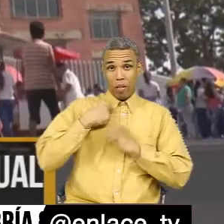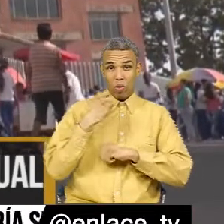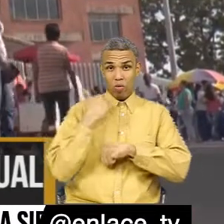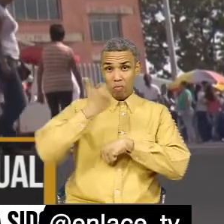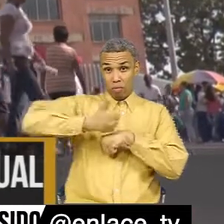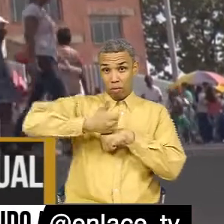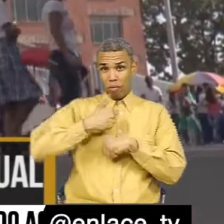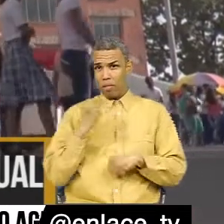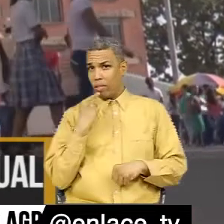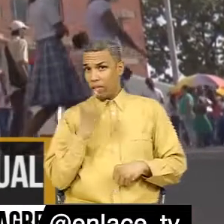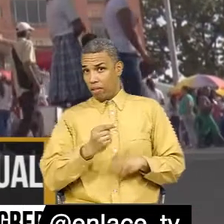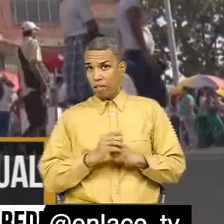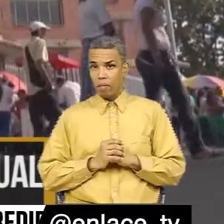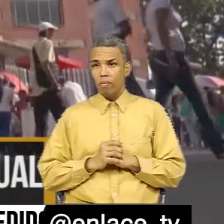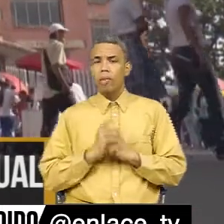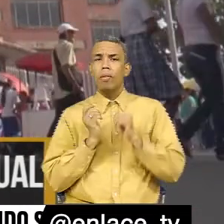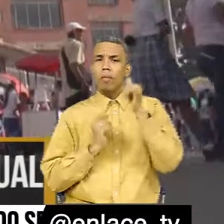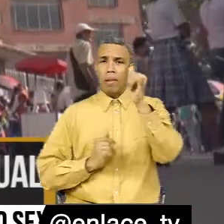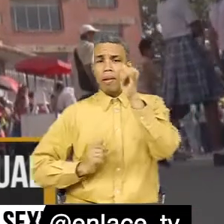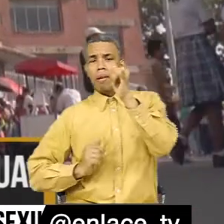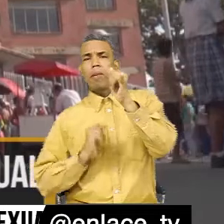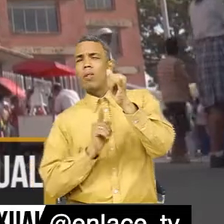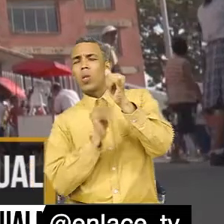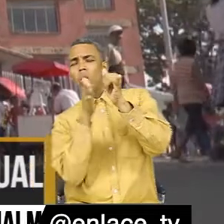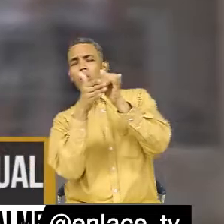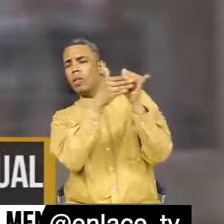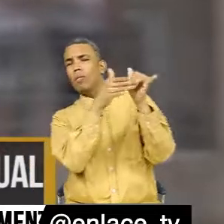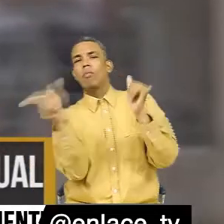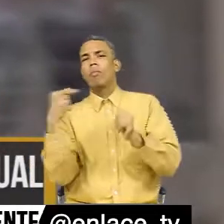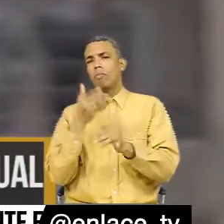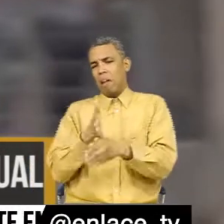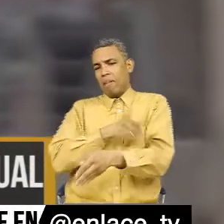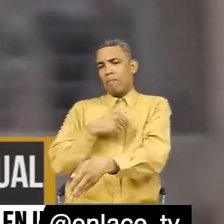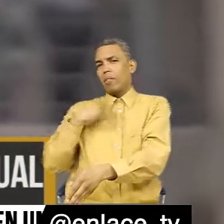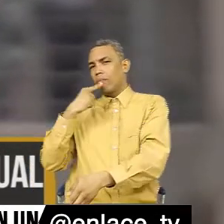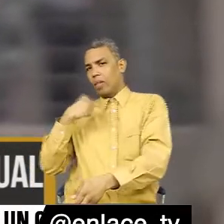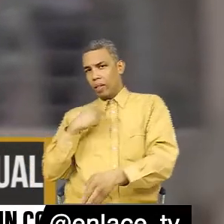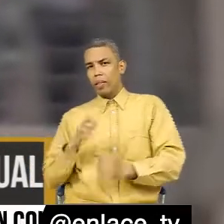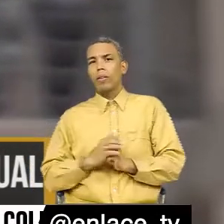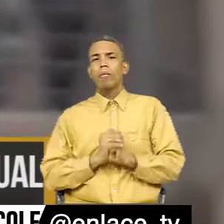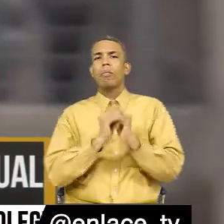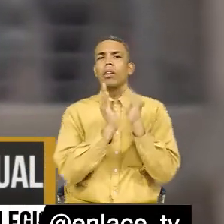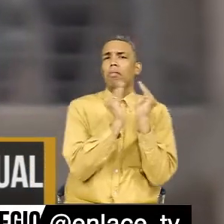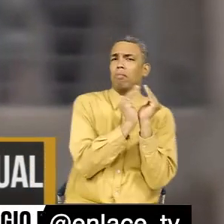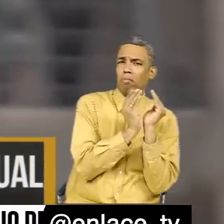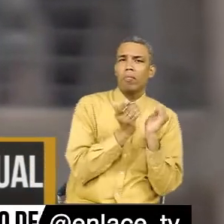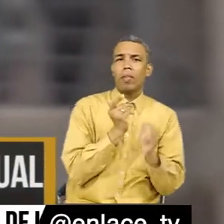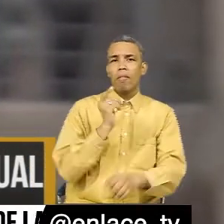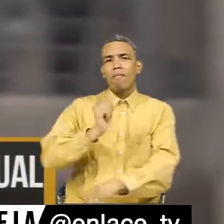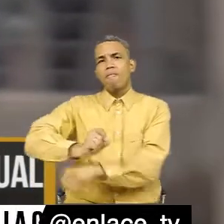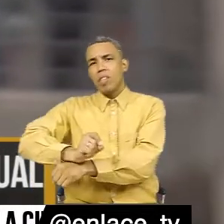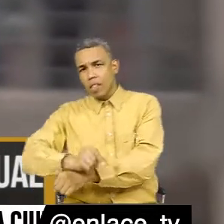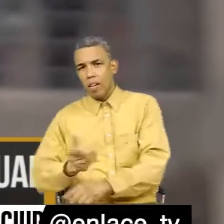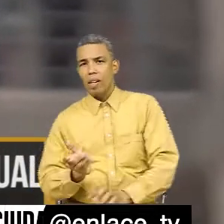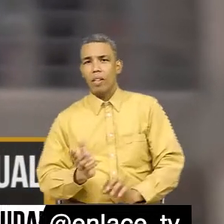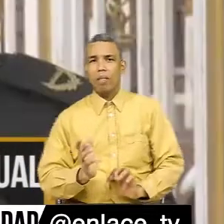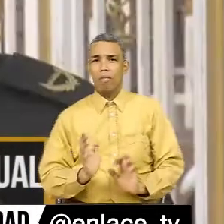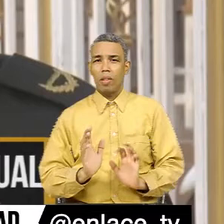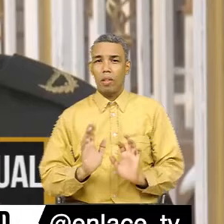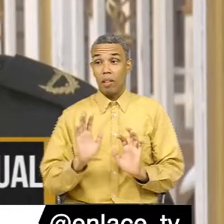está autorizado para hablar en cámaras, dijo que el ICBF, la Policía de Infancia y Adolescencia y la Fiscalía le siguen la pista al polémico